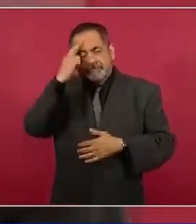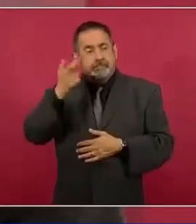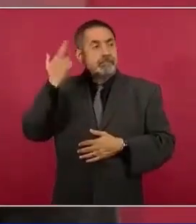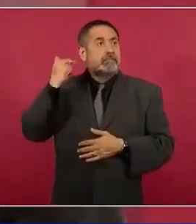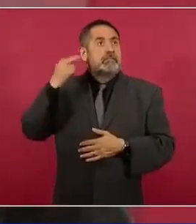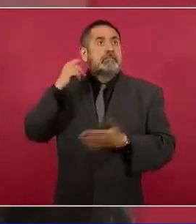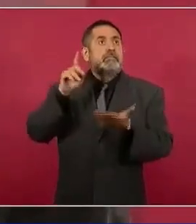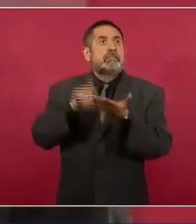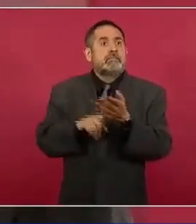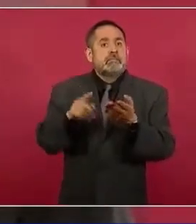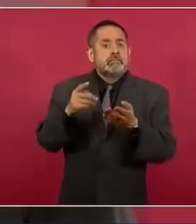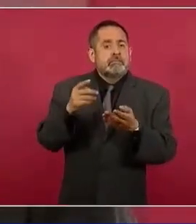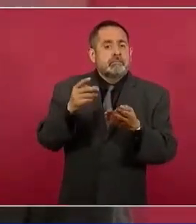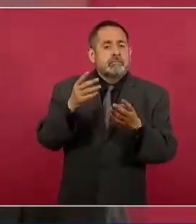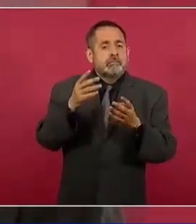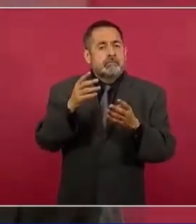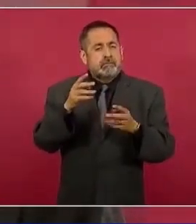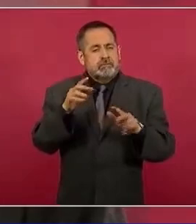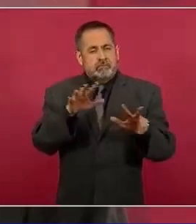consideraba ciudadano a los peones.